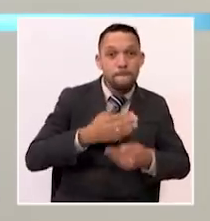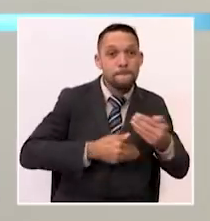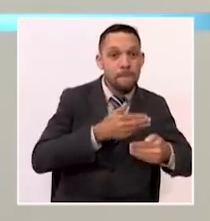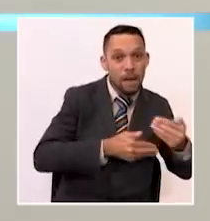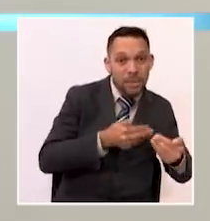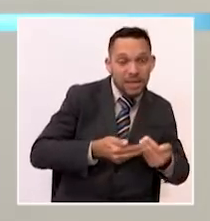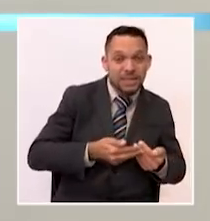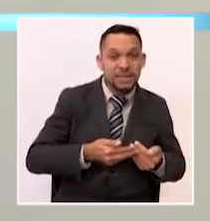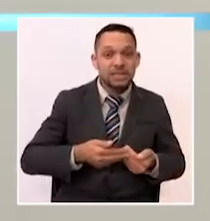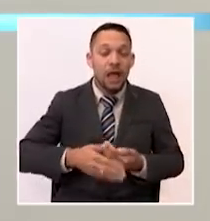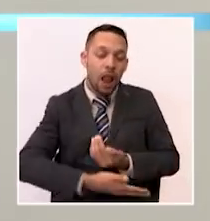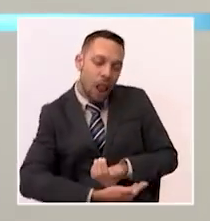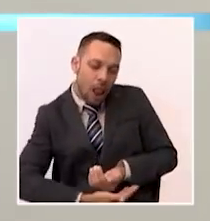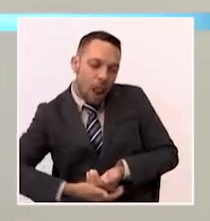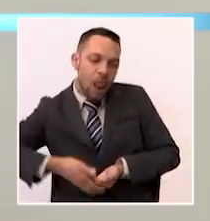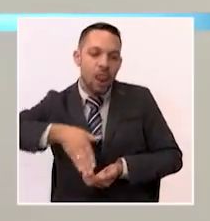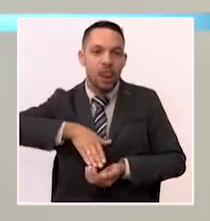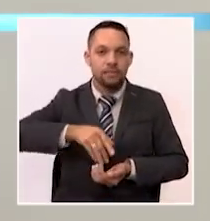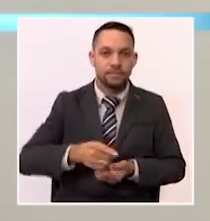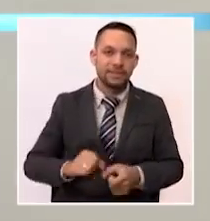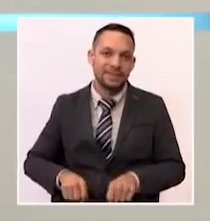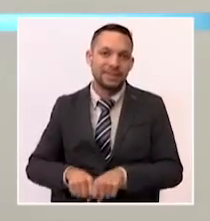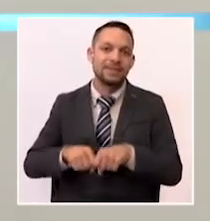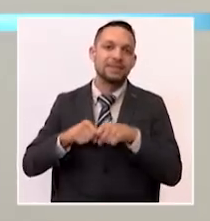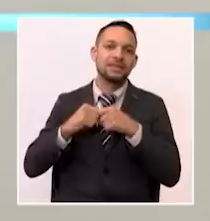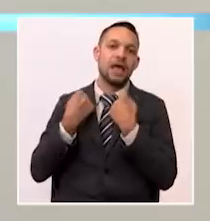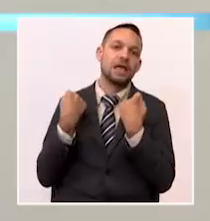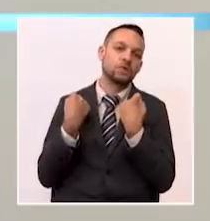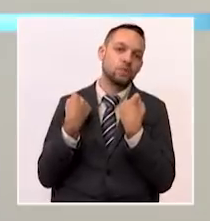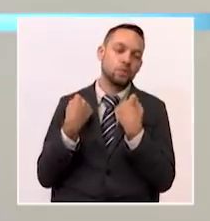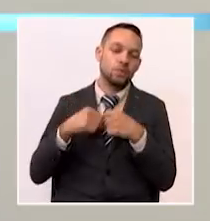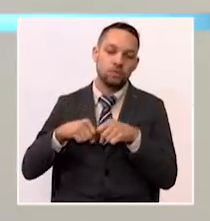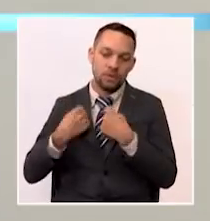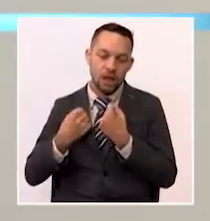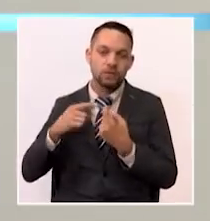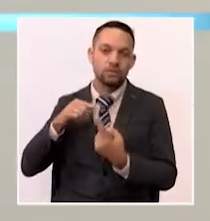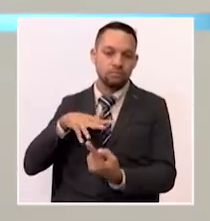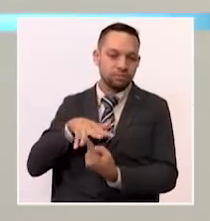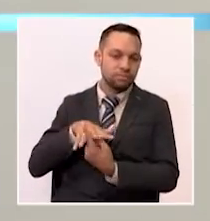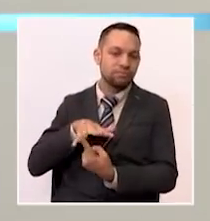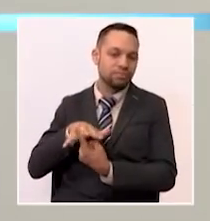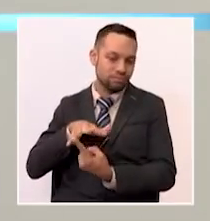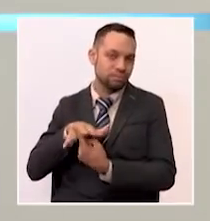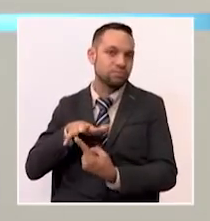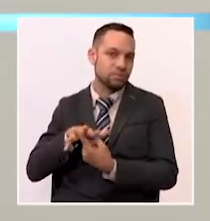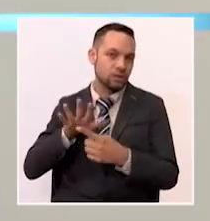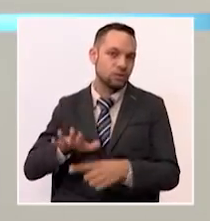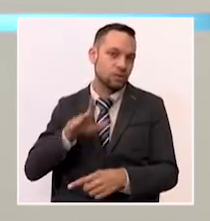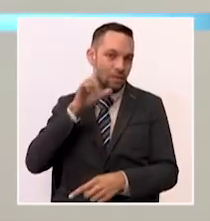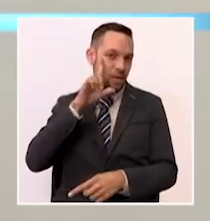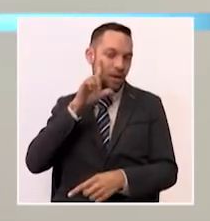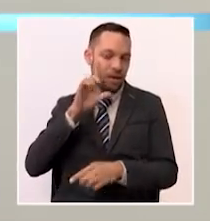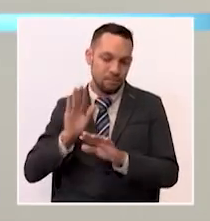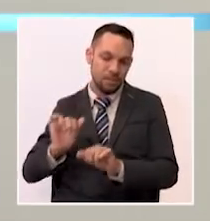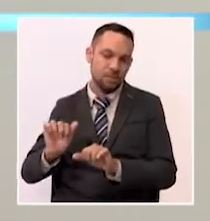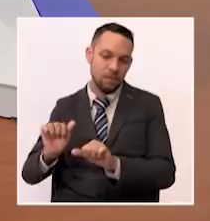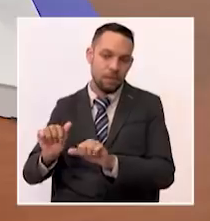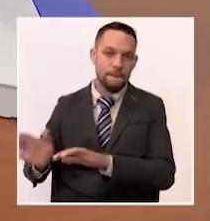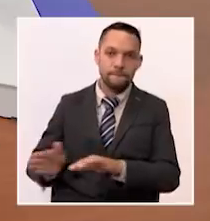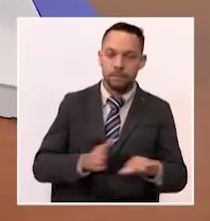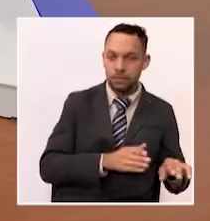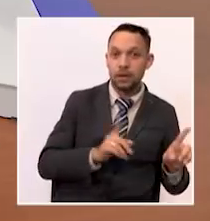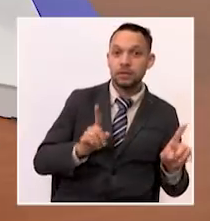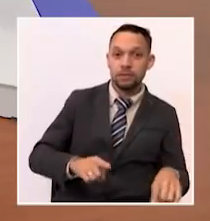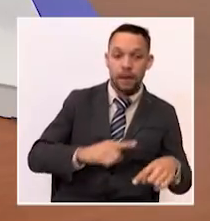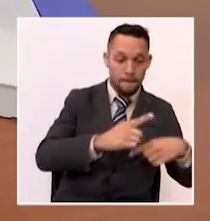una infección como tal, porque la infección ya es el número anormal de bacterias que está proliferando dentro de la vagina. Muy bien. Preguntan a través de